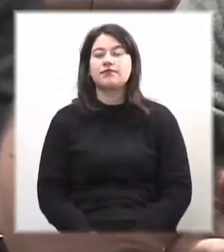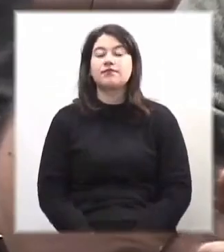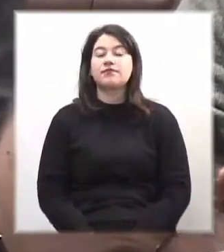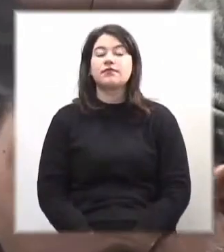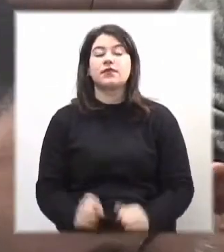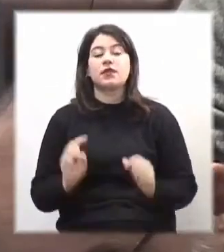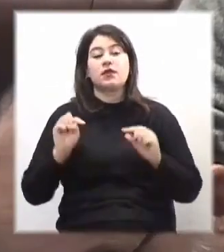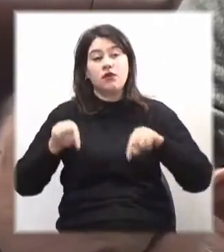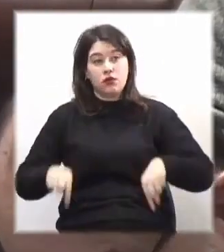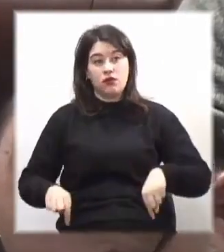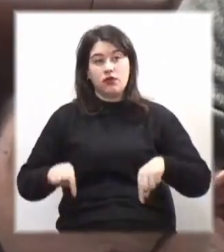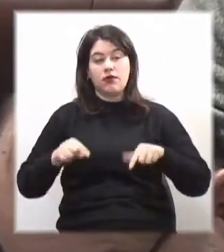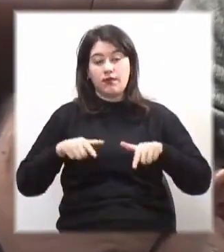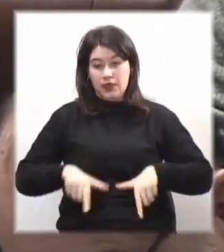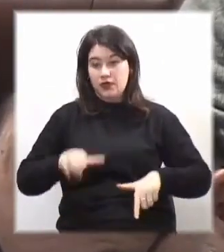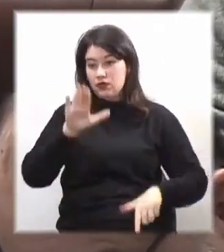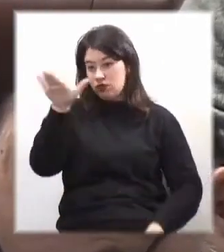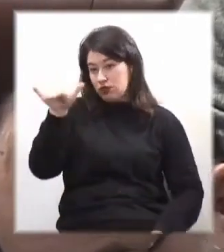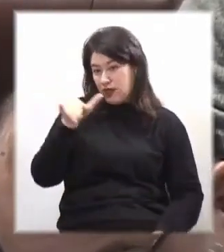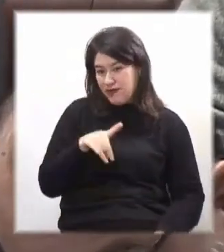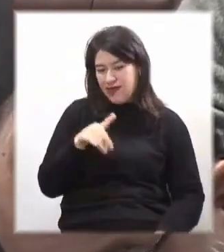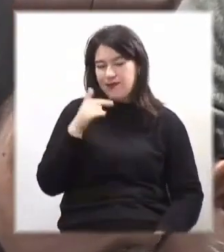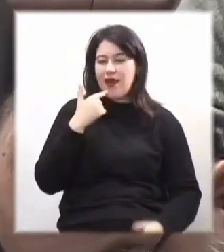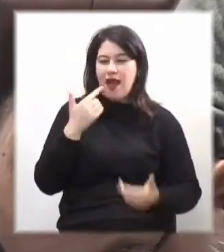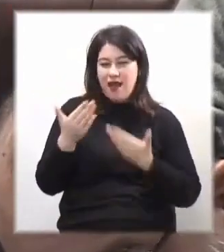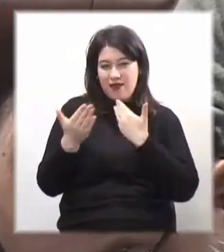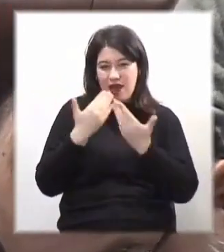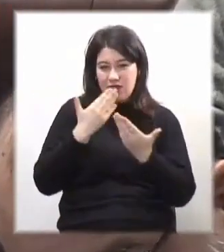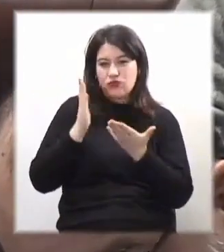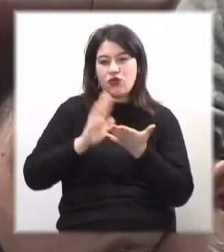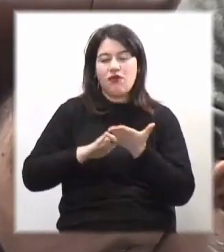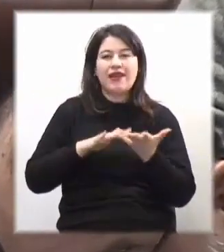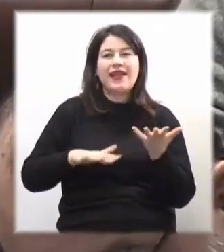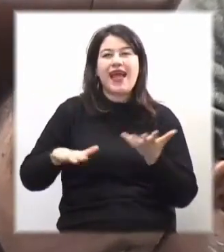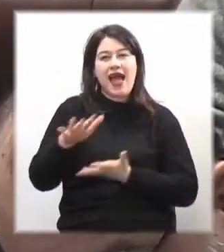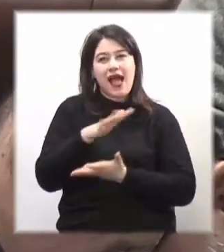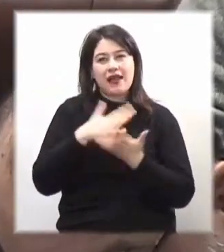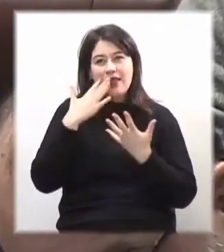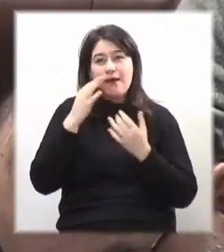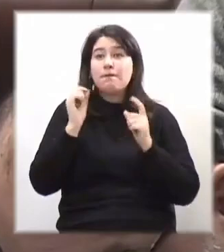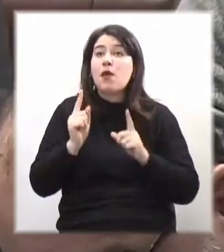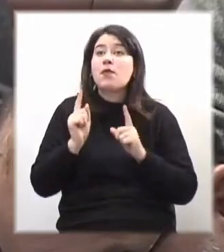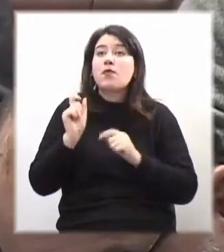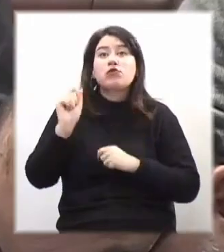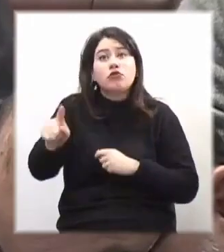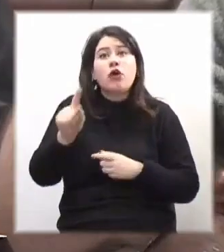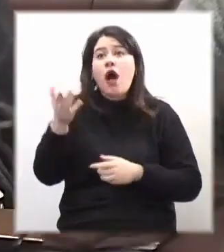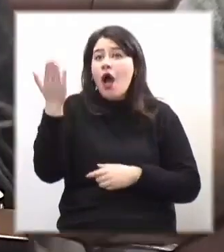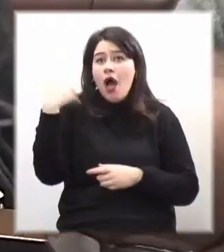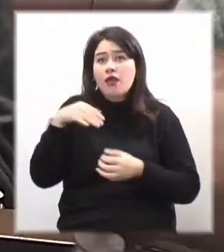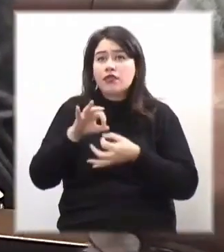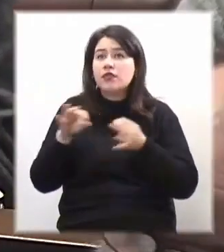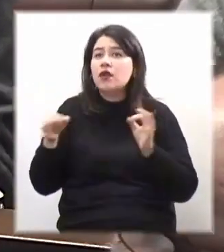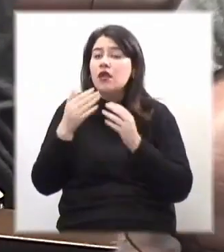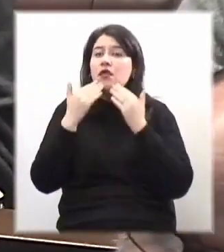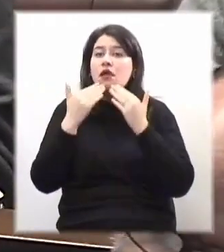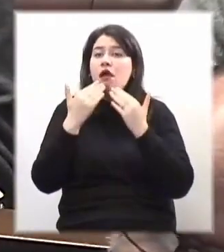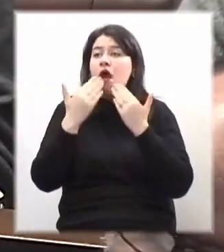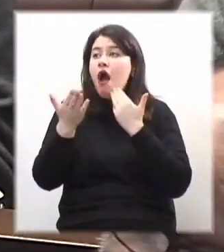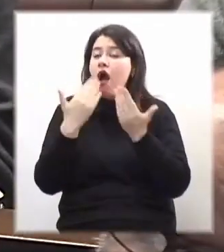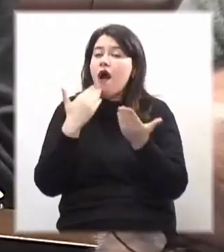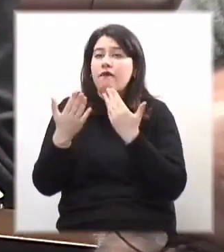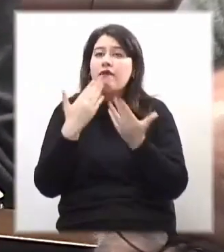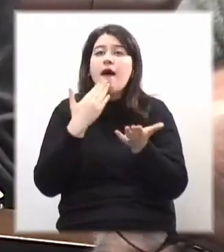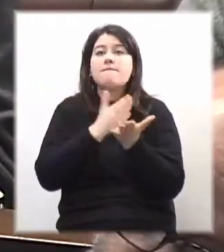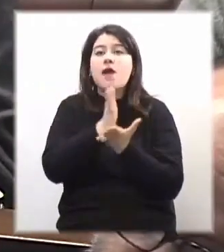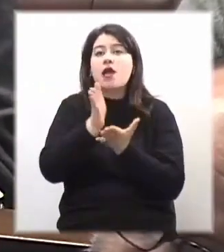hoy el ministro se ve interpelado por la realidad pero también se ve interpelado por los propios dichos del ministro a los medios de prensa y en cada una